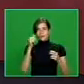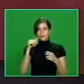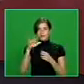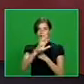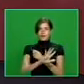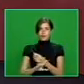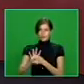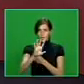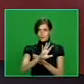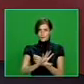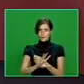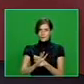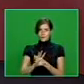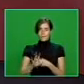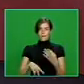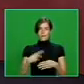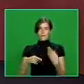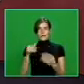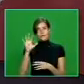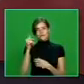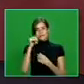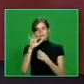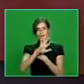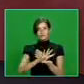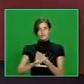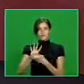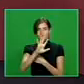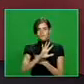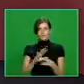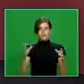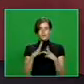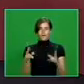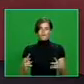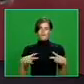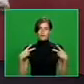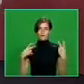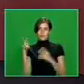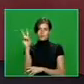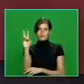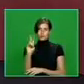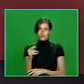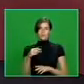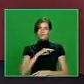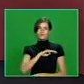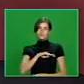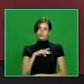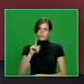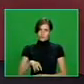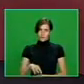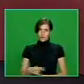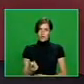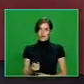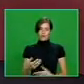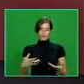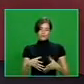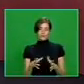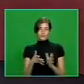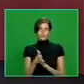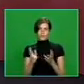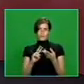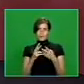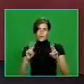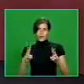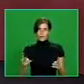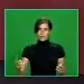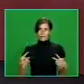seguridad plan patria segura a toda vida Venezuela como misión Bueno y este movimiento por la paz y